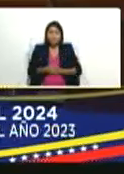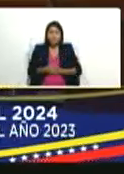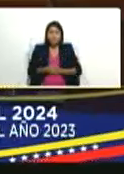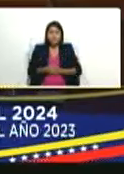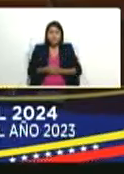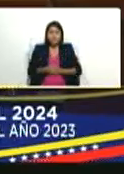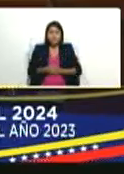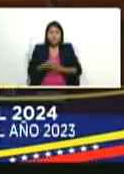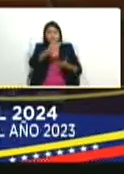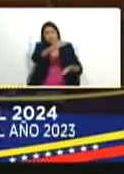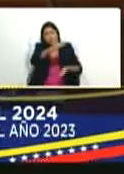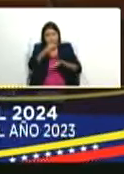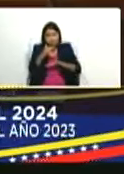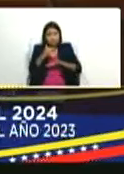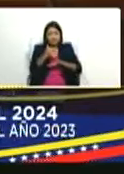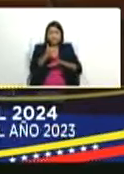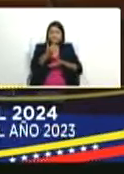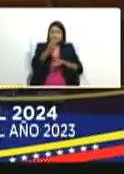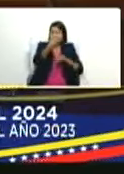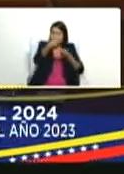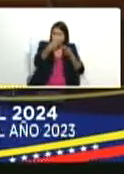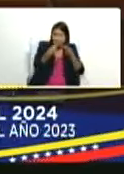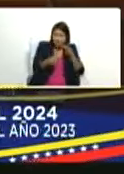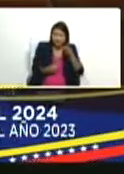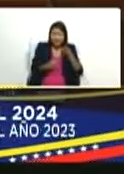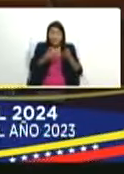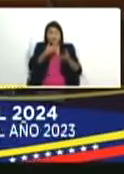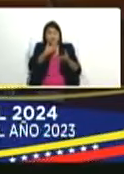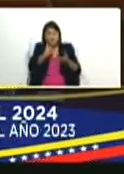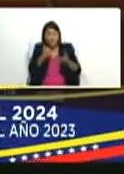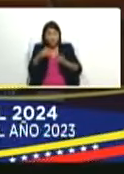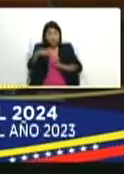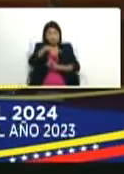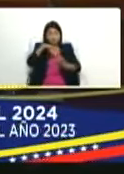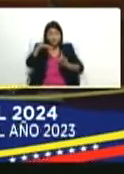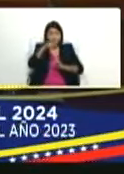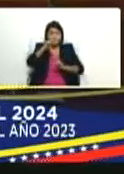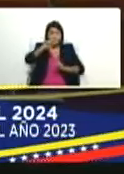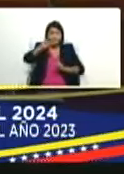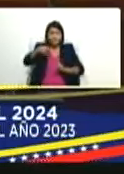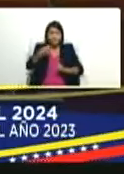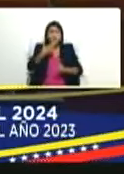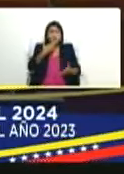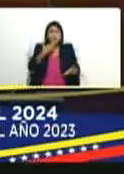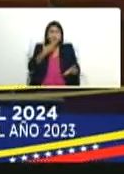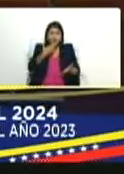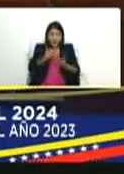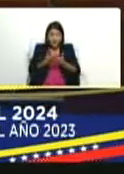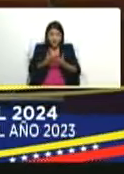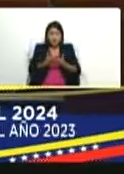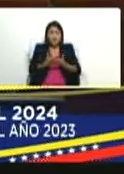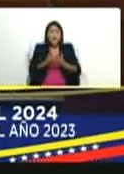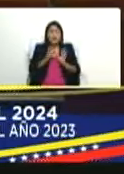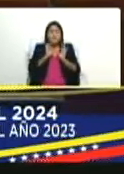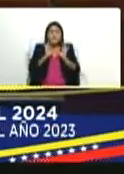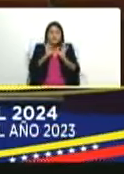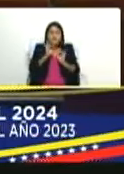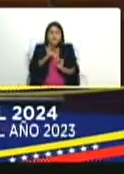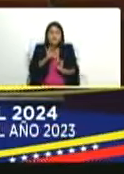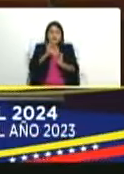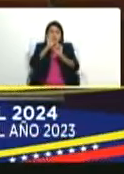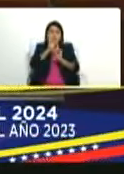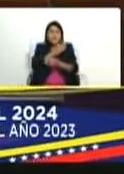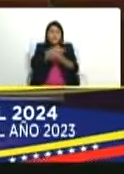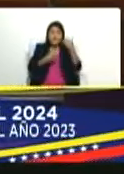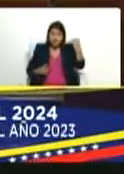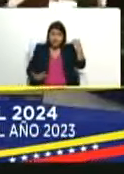recursos y todo lo que sea requerido para mejorar nuestras condiciones, cosa que le agradecemos gratamente, muy especialmente a